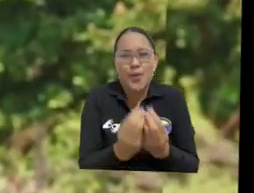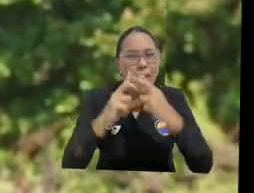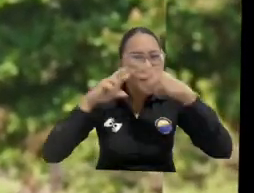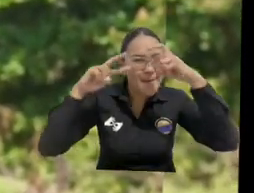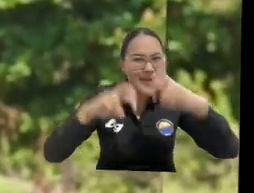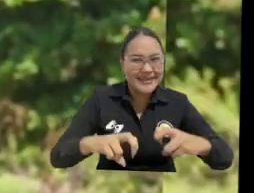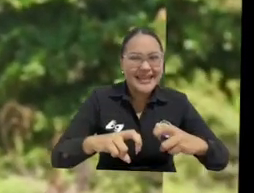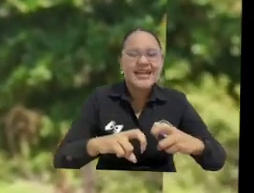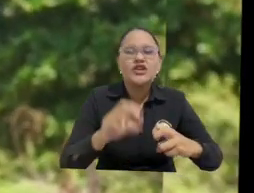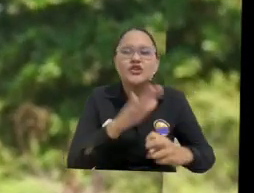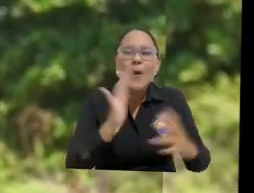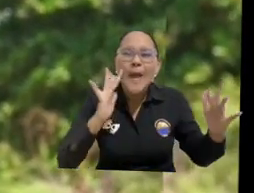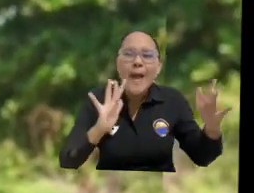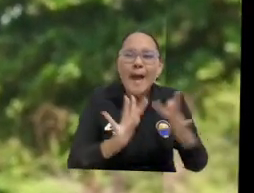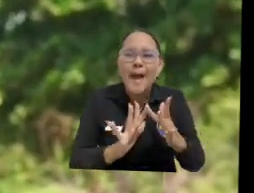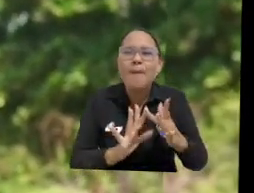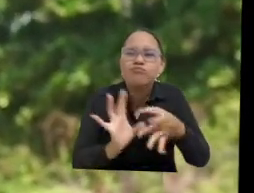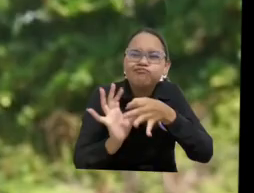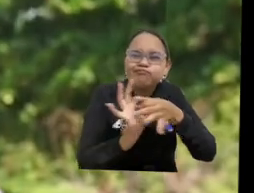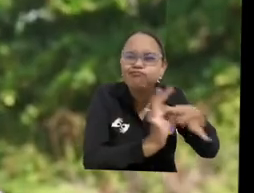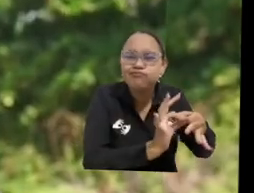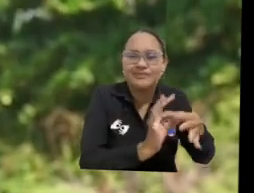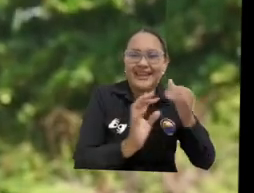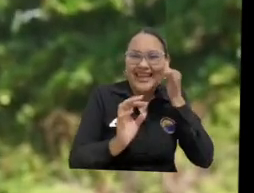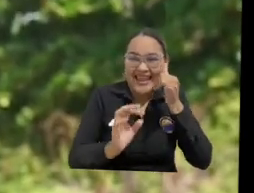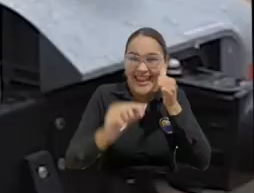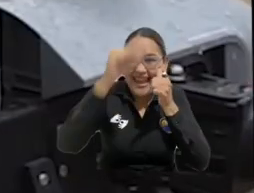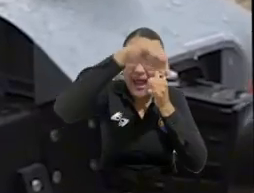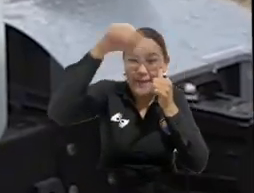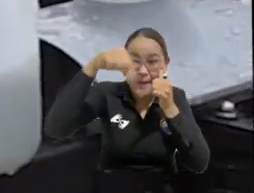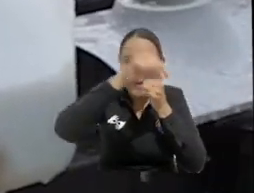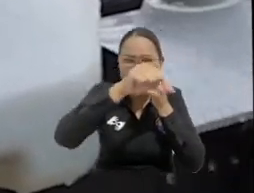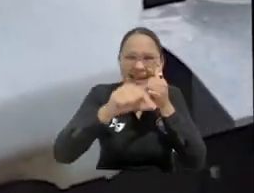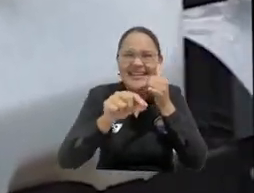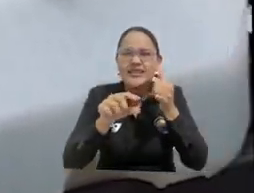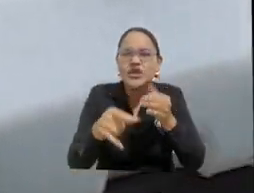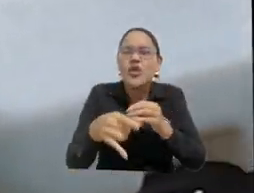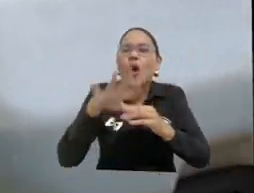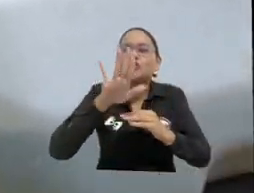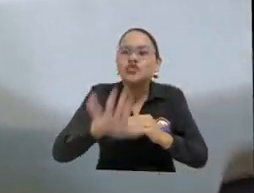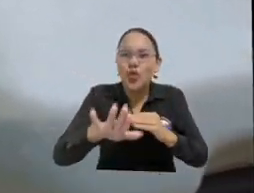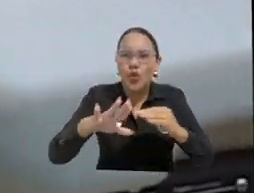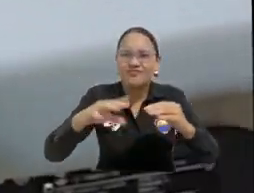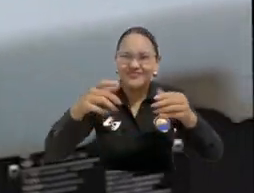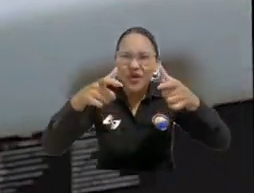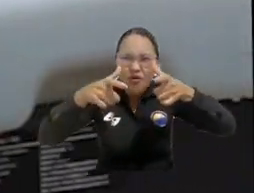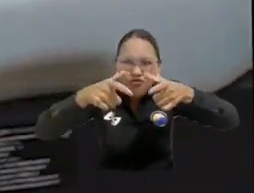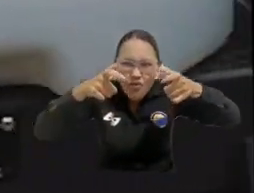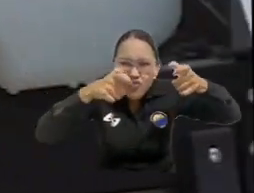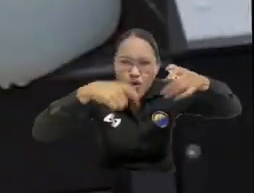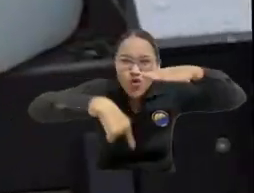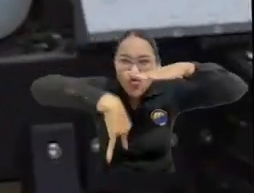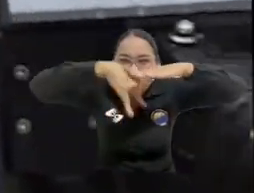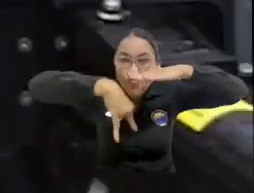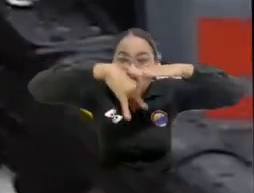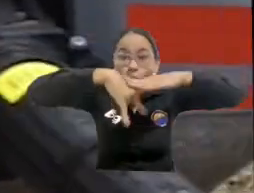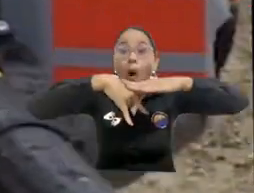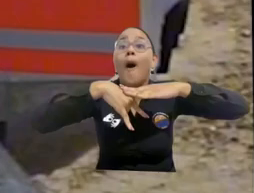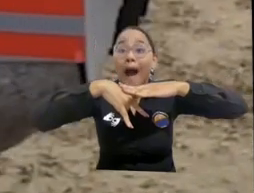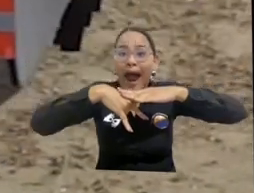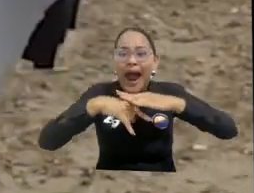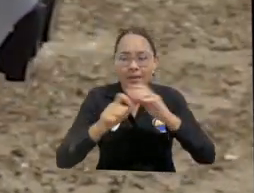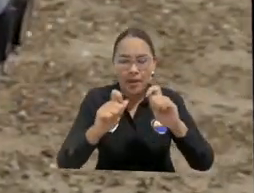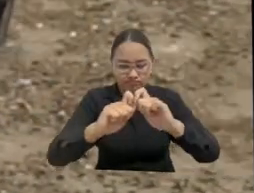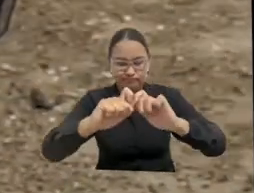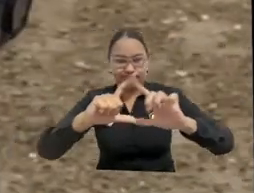investigación IDEAN, adscrito a electrónica, nosotros hemos estado trabajando con las imágenes que genera este dron. Con estos equipos uno puede hacer un área de trabajo y